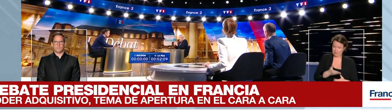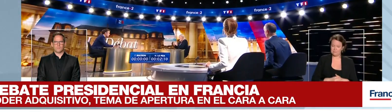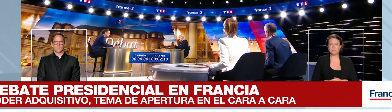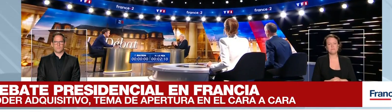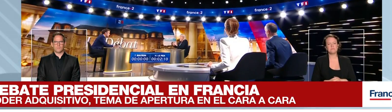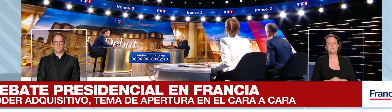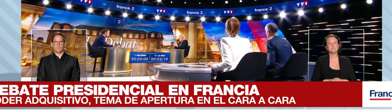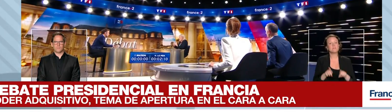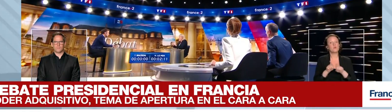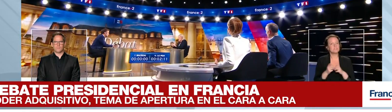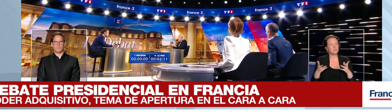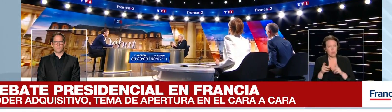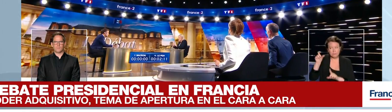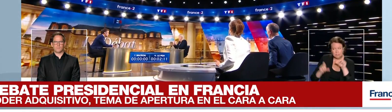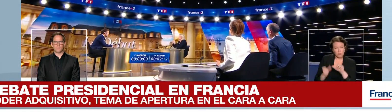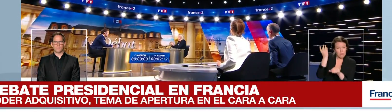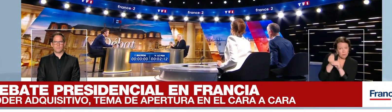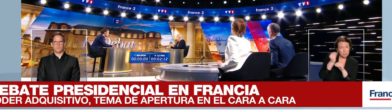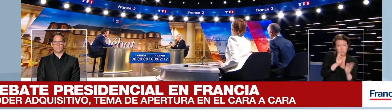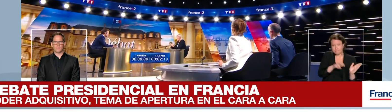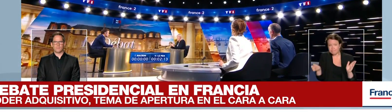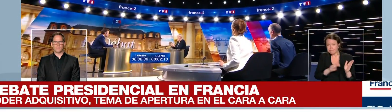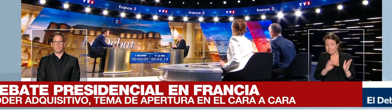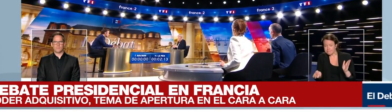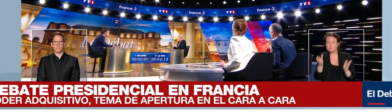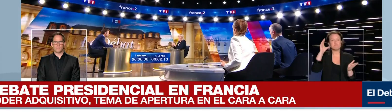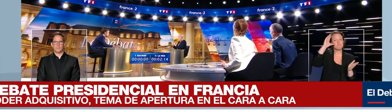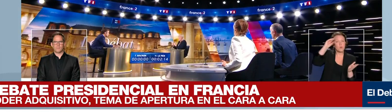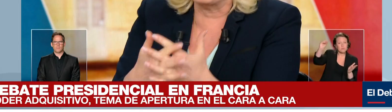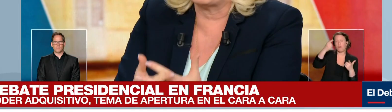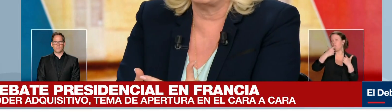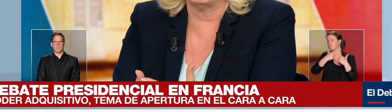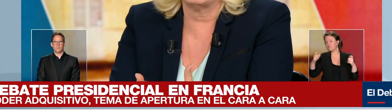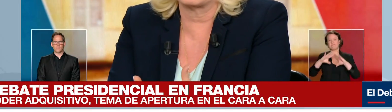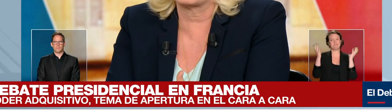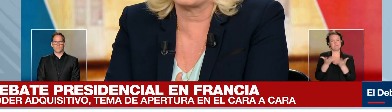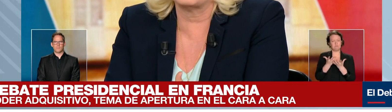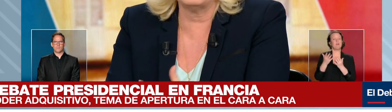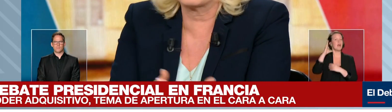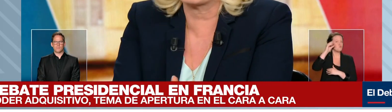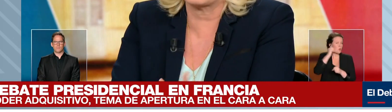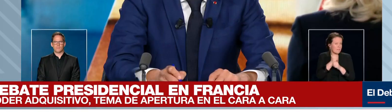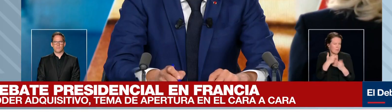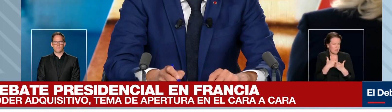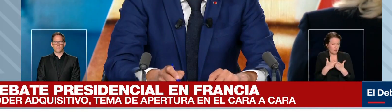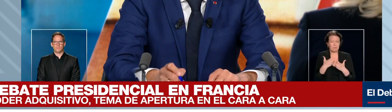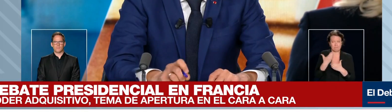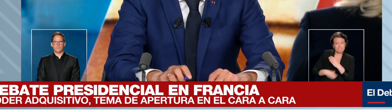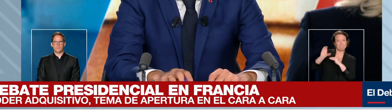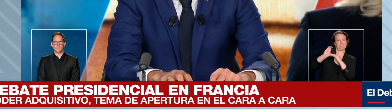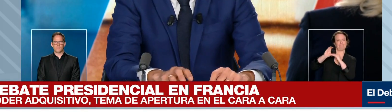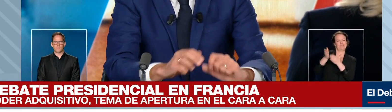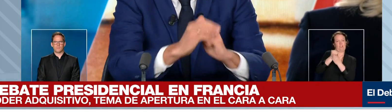pagados que el promedio en Europa. También los aprendices, los estudiantes que trabajen, ellos